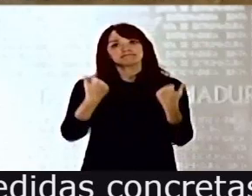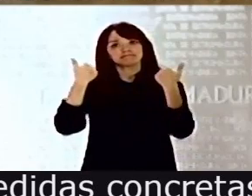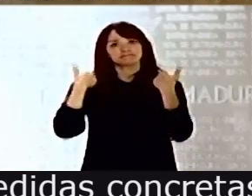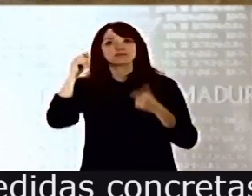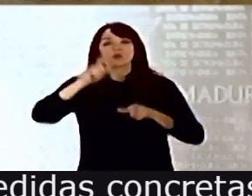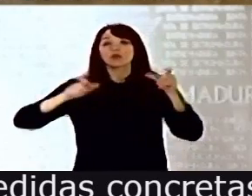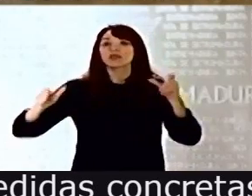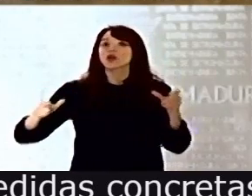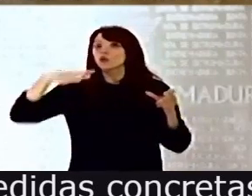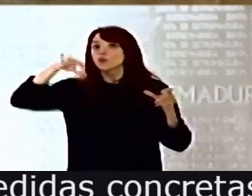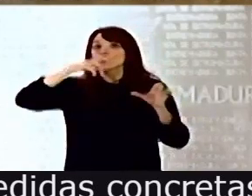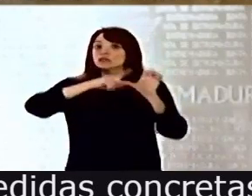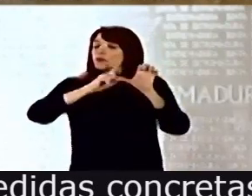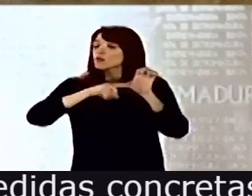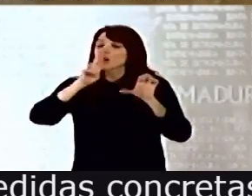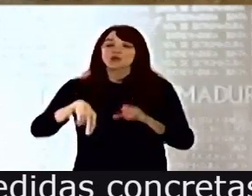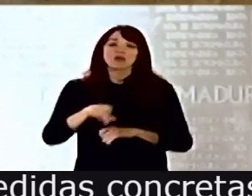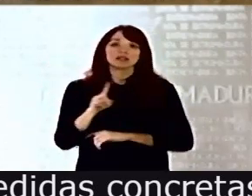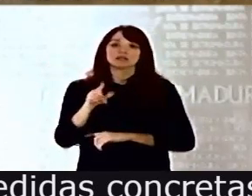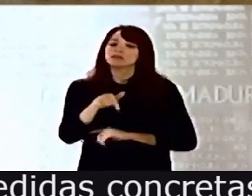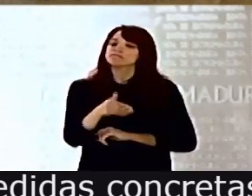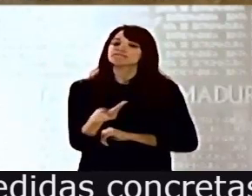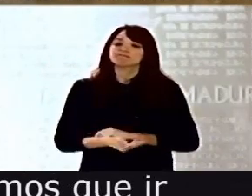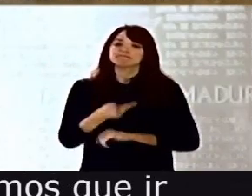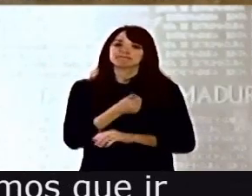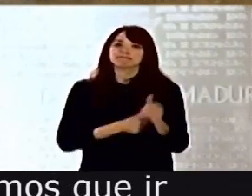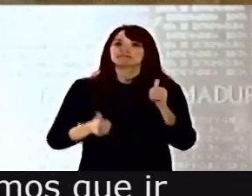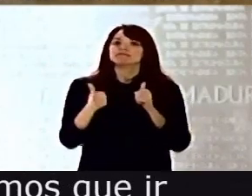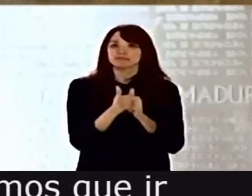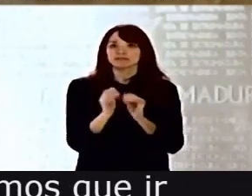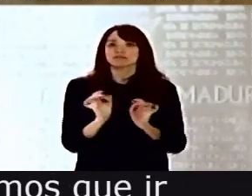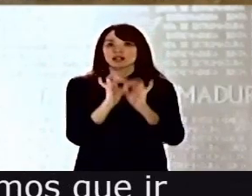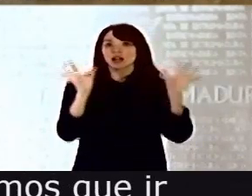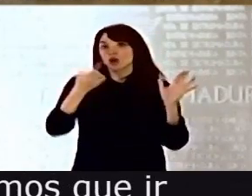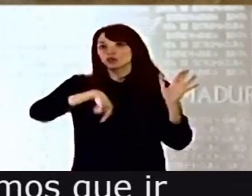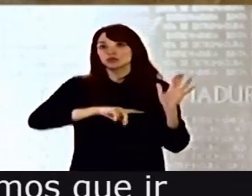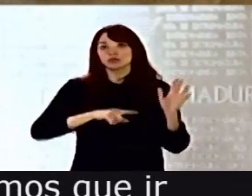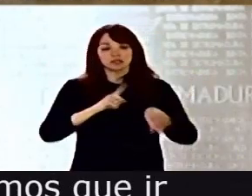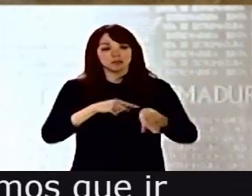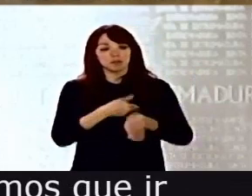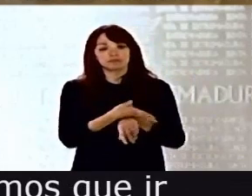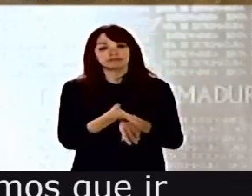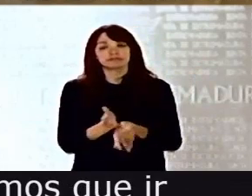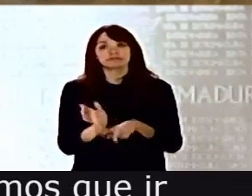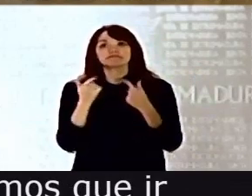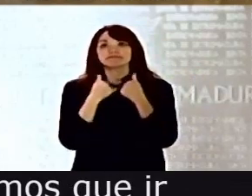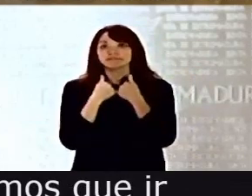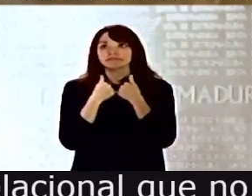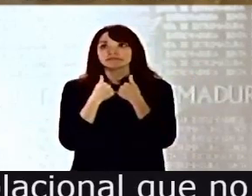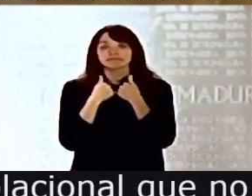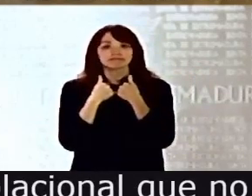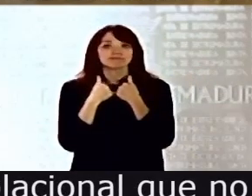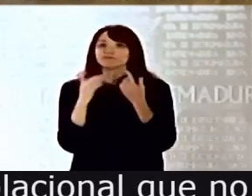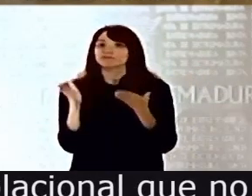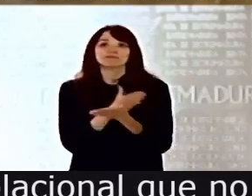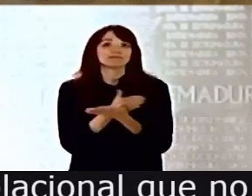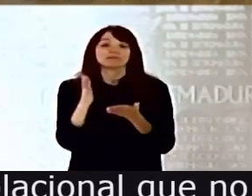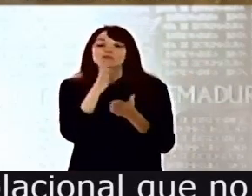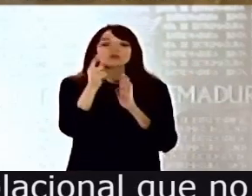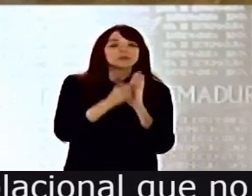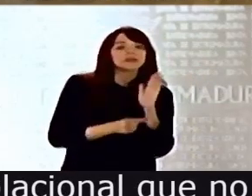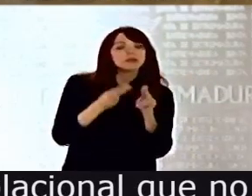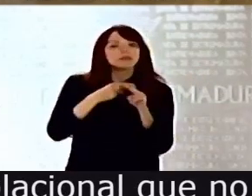no es único de Extremadura, pero que es muy importante y que, desde luego, no podemos perder el tiempo en pues, destinar medidas y